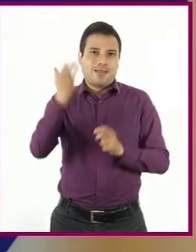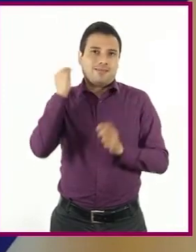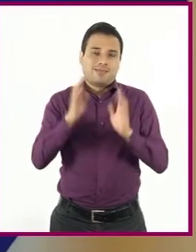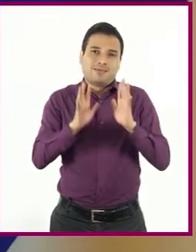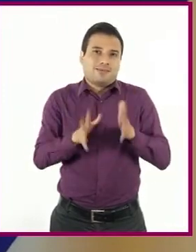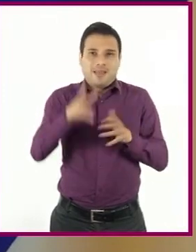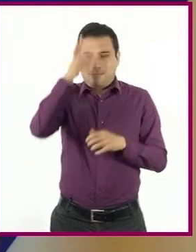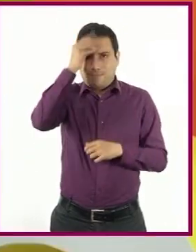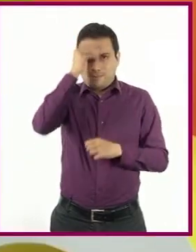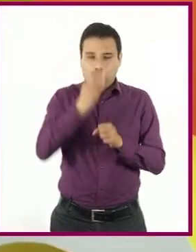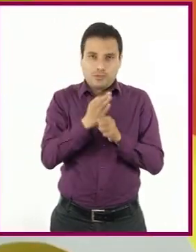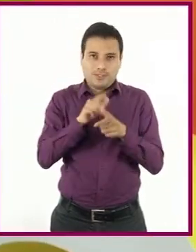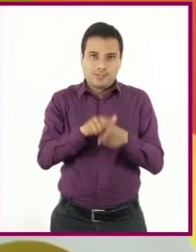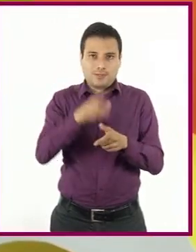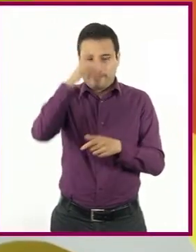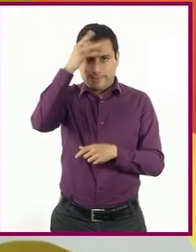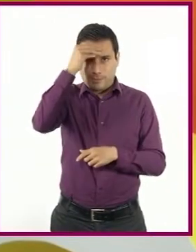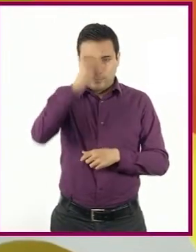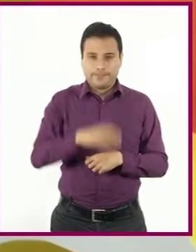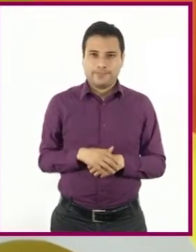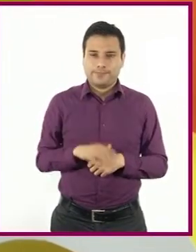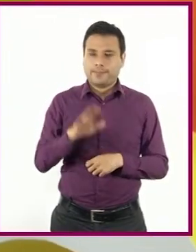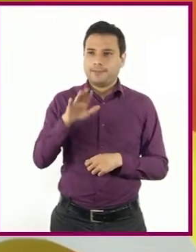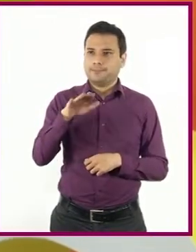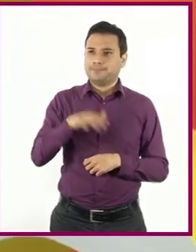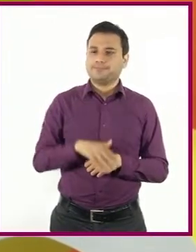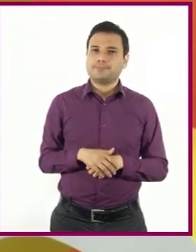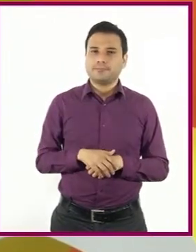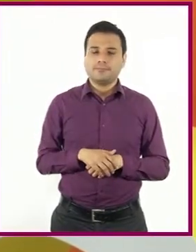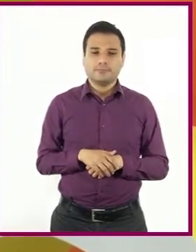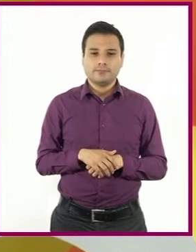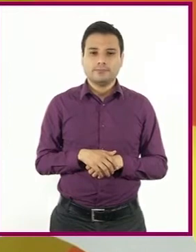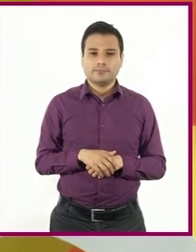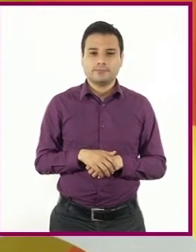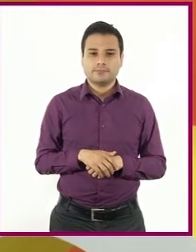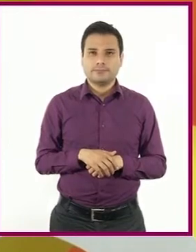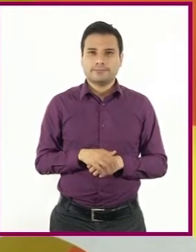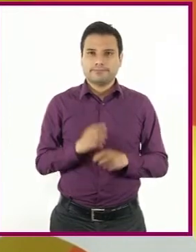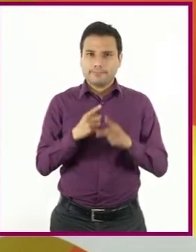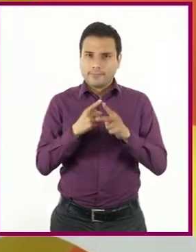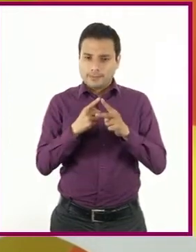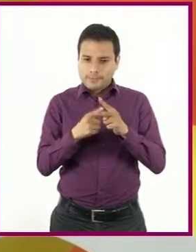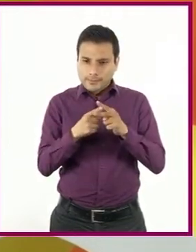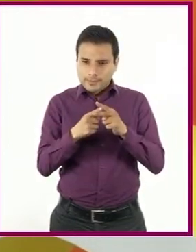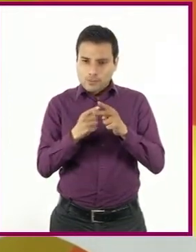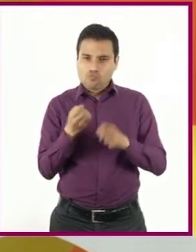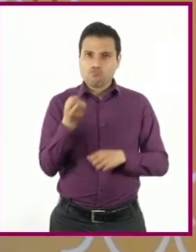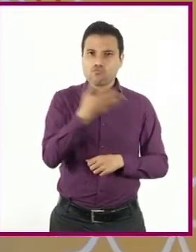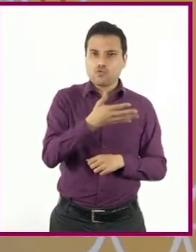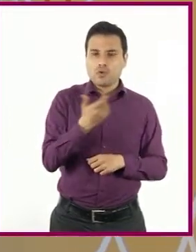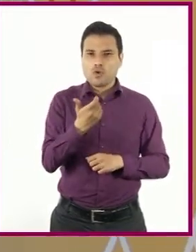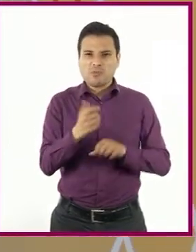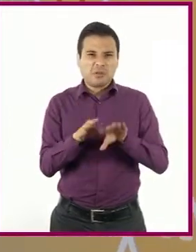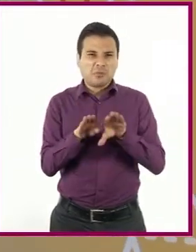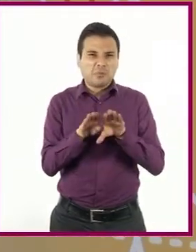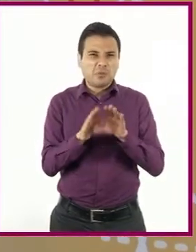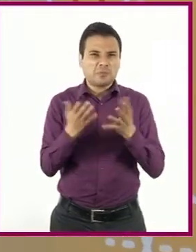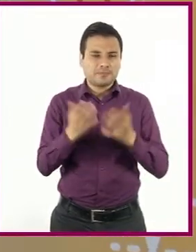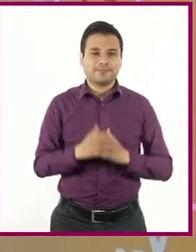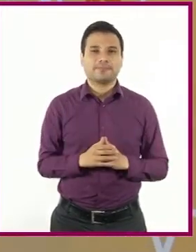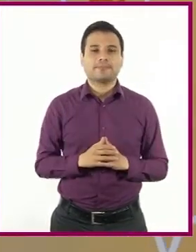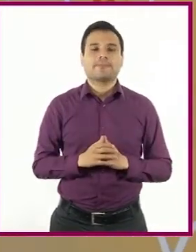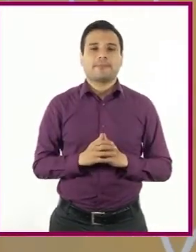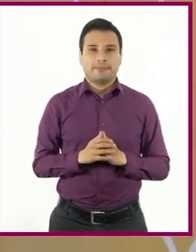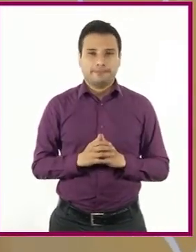que sigo aprendiendo. Maestra Anel, ¿cuál es el aporte de las matemáticas en la economía? Dado que